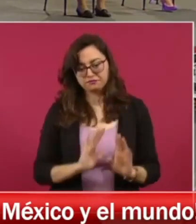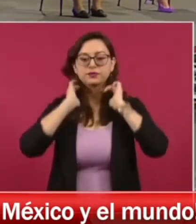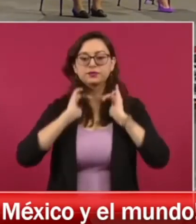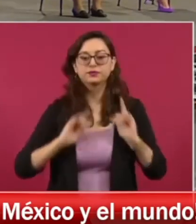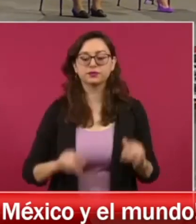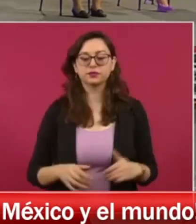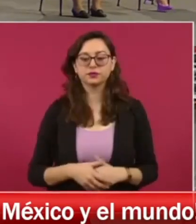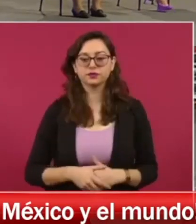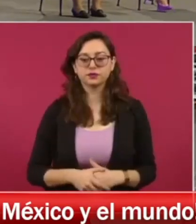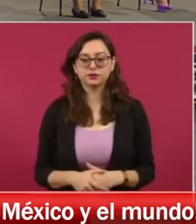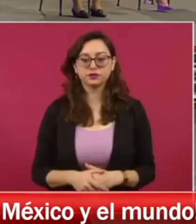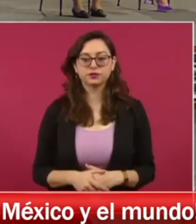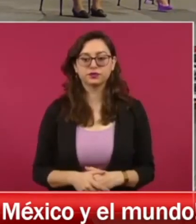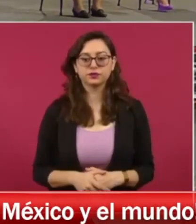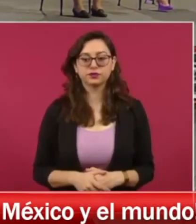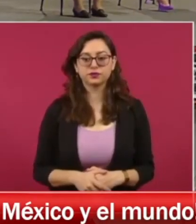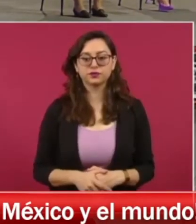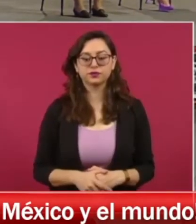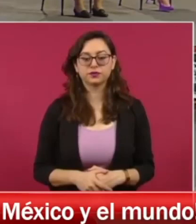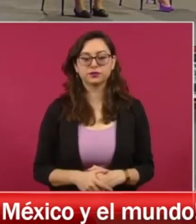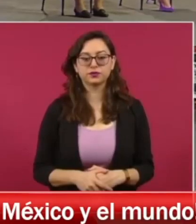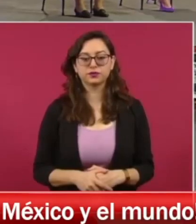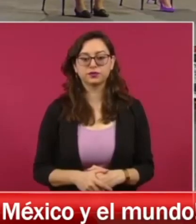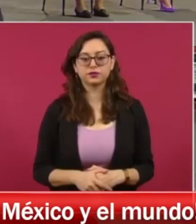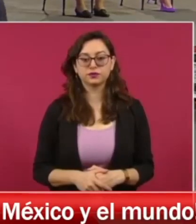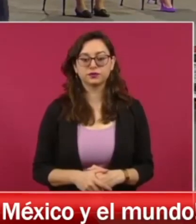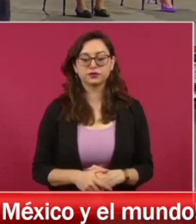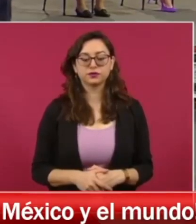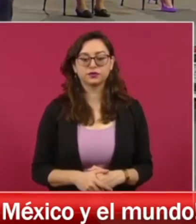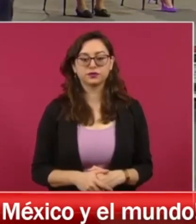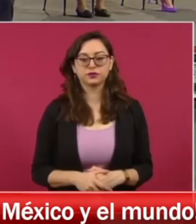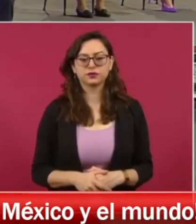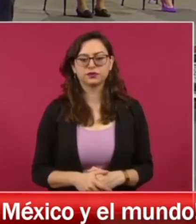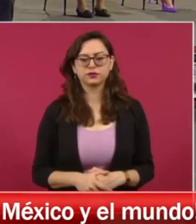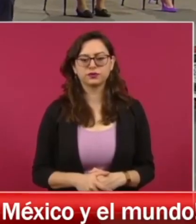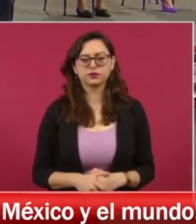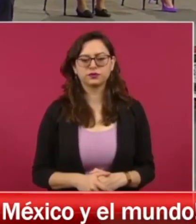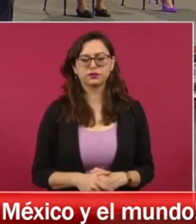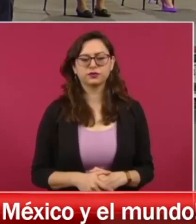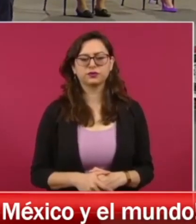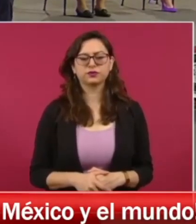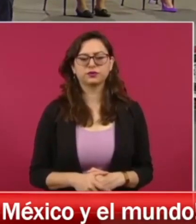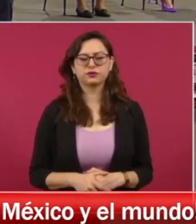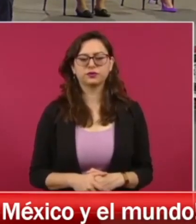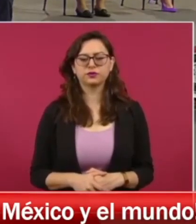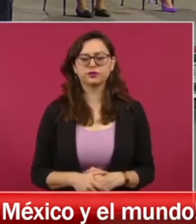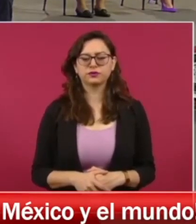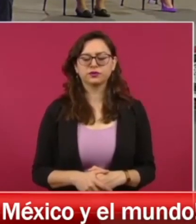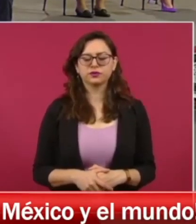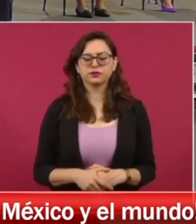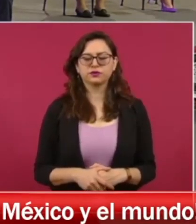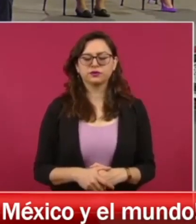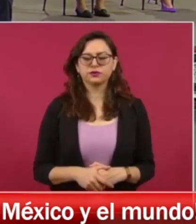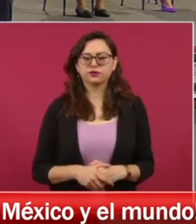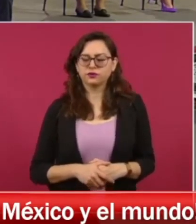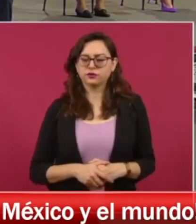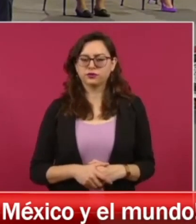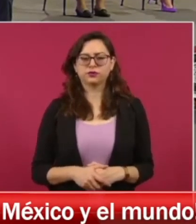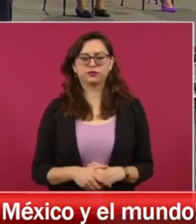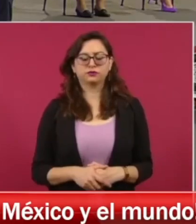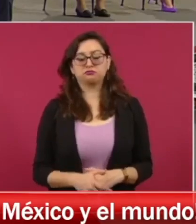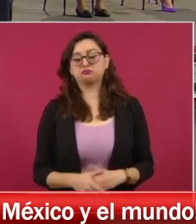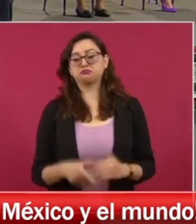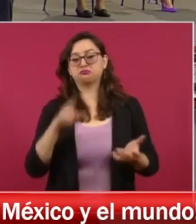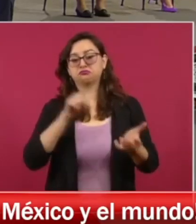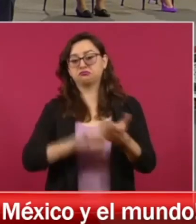1.311. Fondo Nacional para el Fortalecimiento y Modernización de la Impartición de